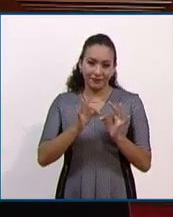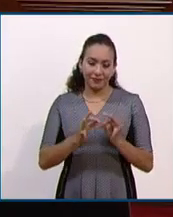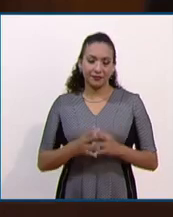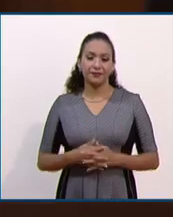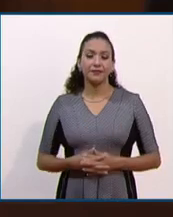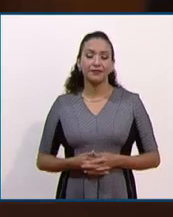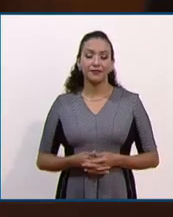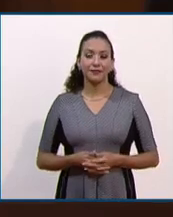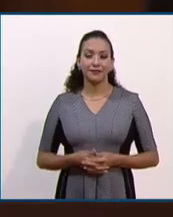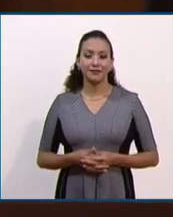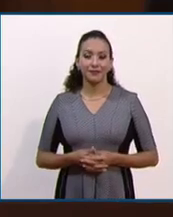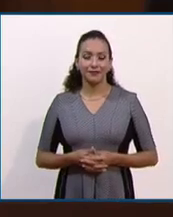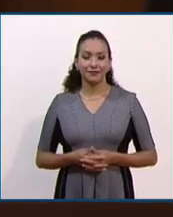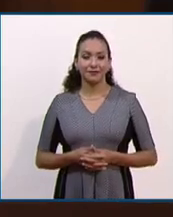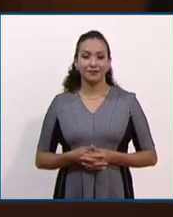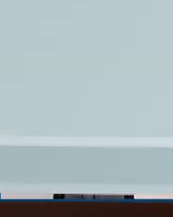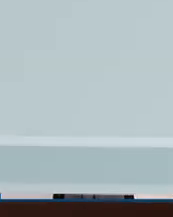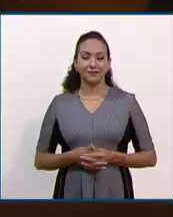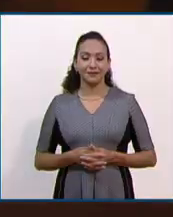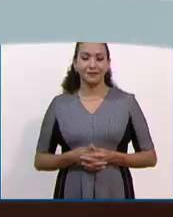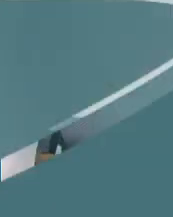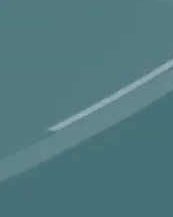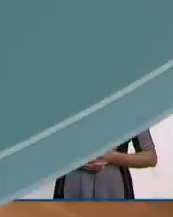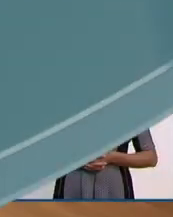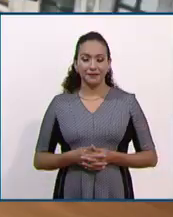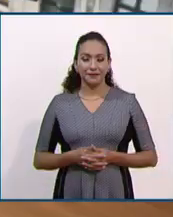Federación, Mario López Peña.